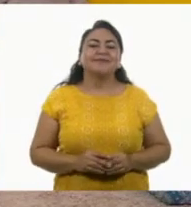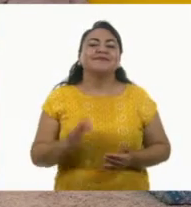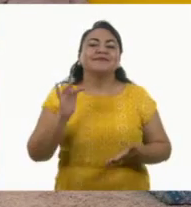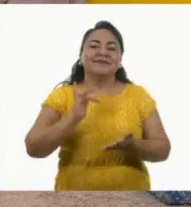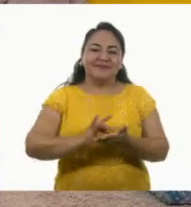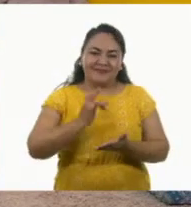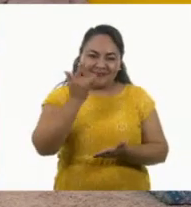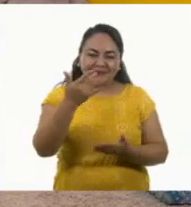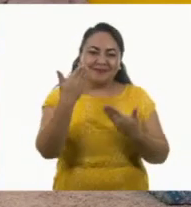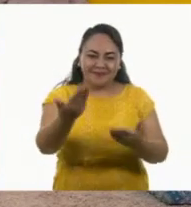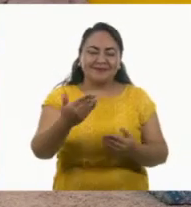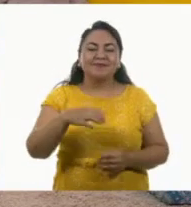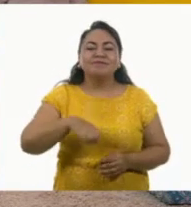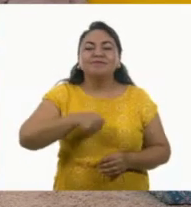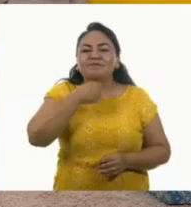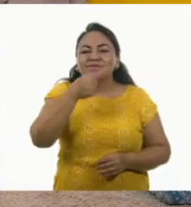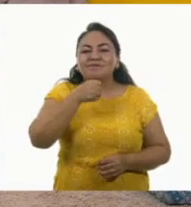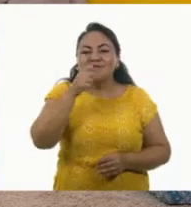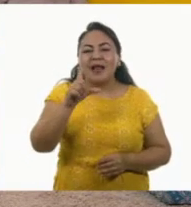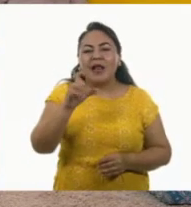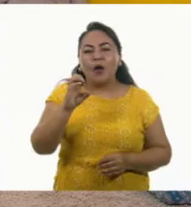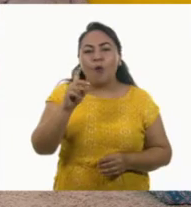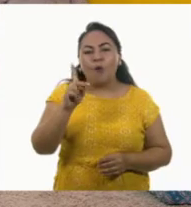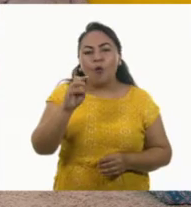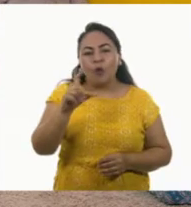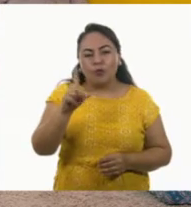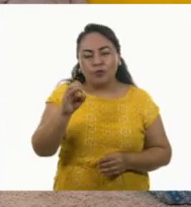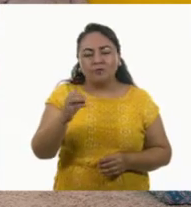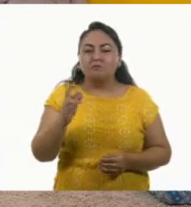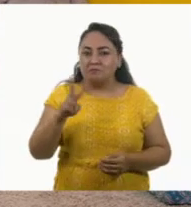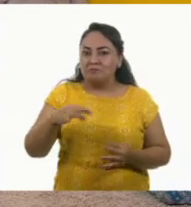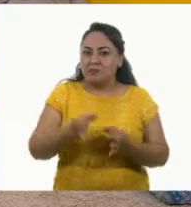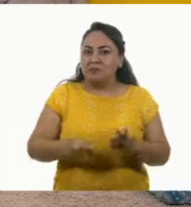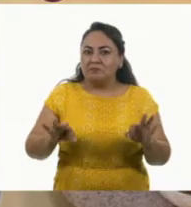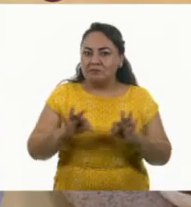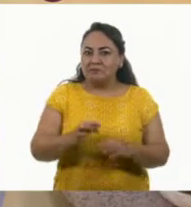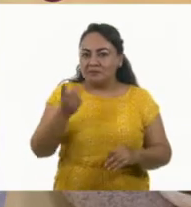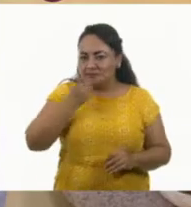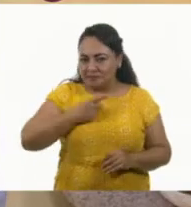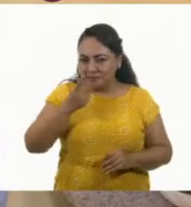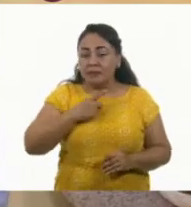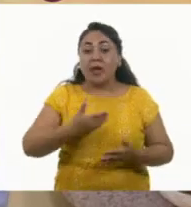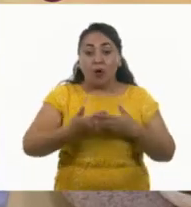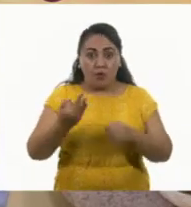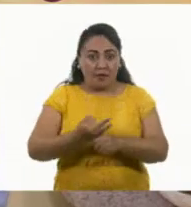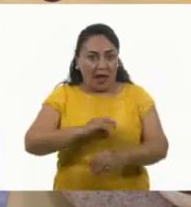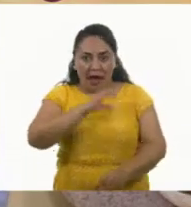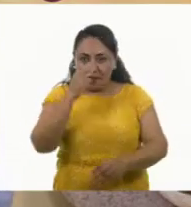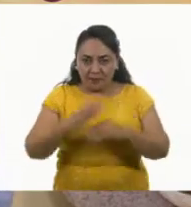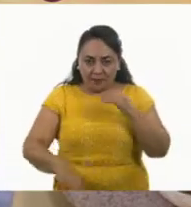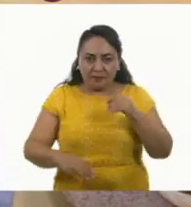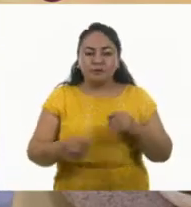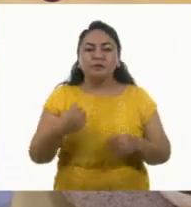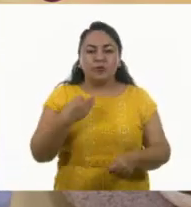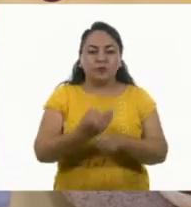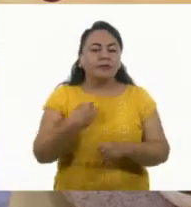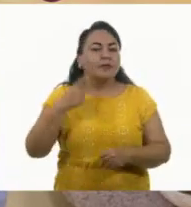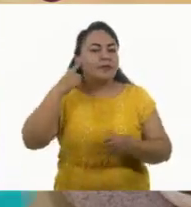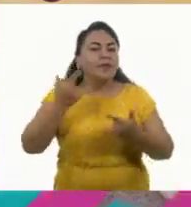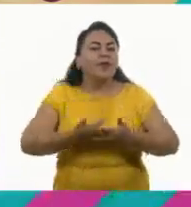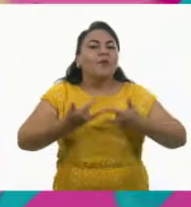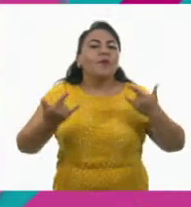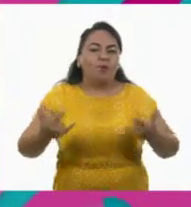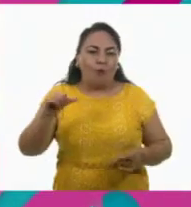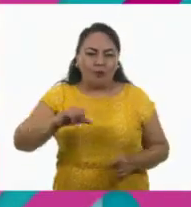Gracias, don Leopoldo. Qué importante es lo que nos cuentas. Y bueno, para terminar el programa, vamos a escuchar el cuento de